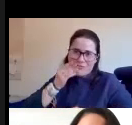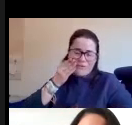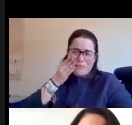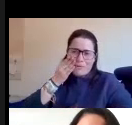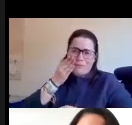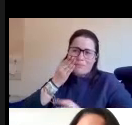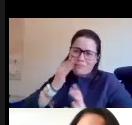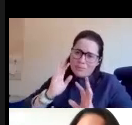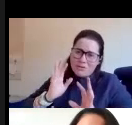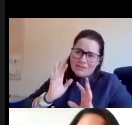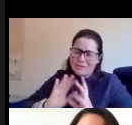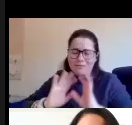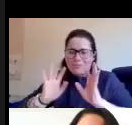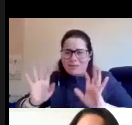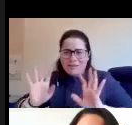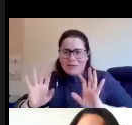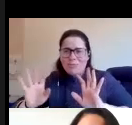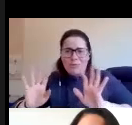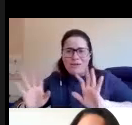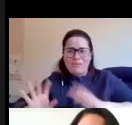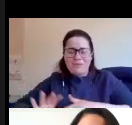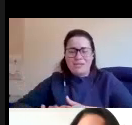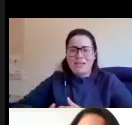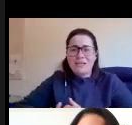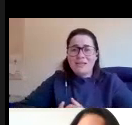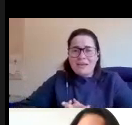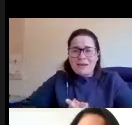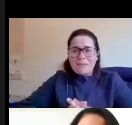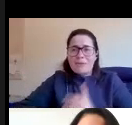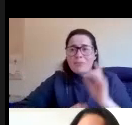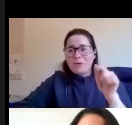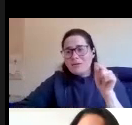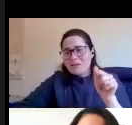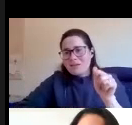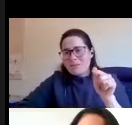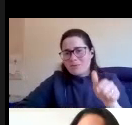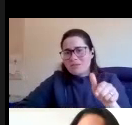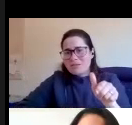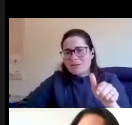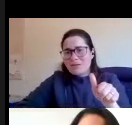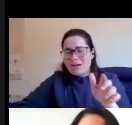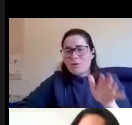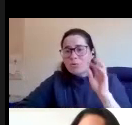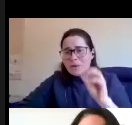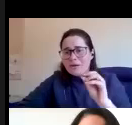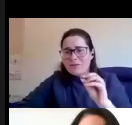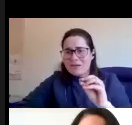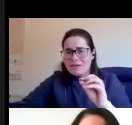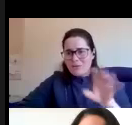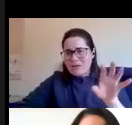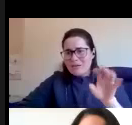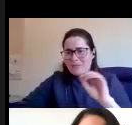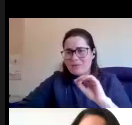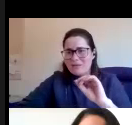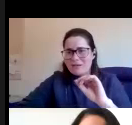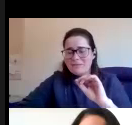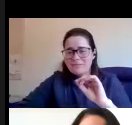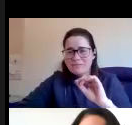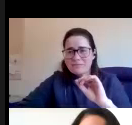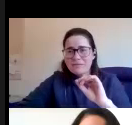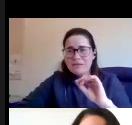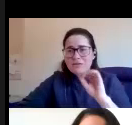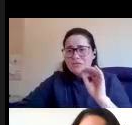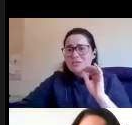fue muy preciso, por ende no lo publicamos ni nada. Para poder revertir el proceso del lago urbano, el de